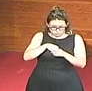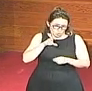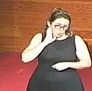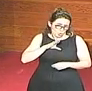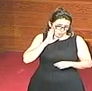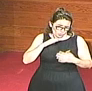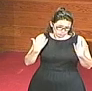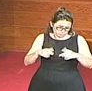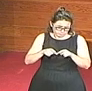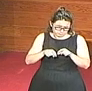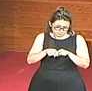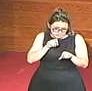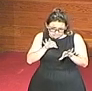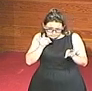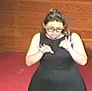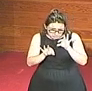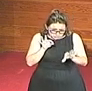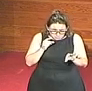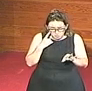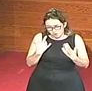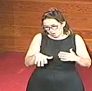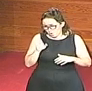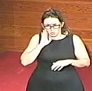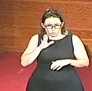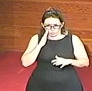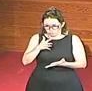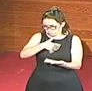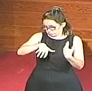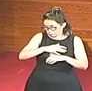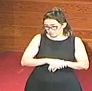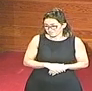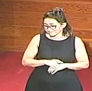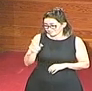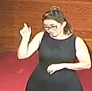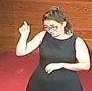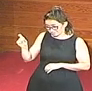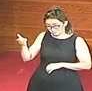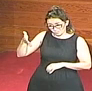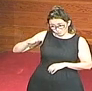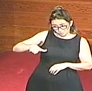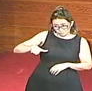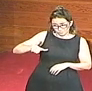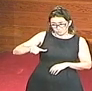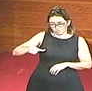Y después veremos que a Dafne, antes de morir, la enterraron en demandas